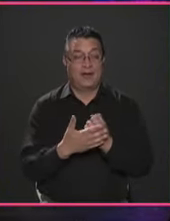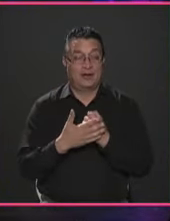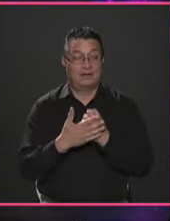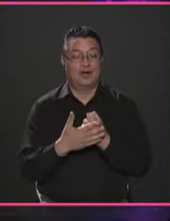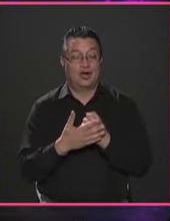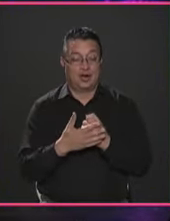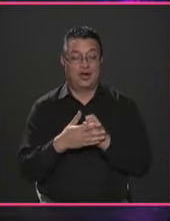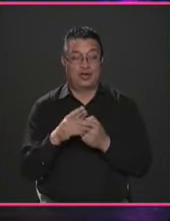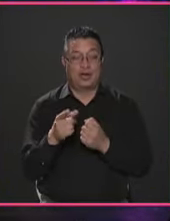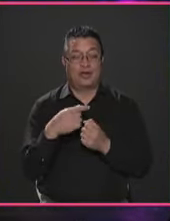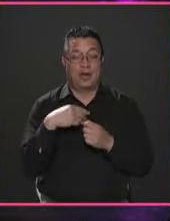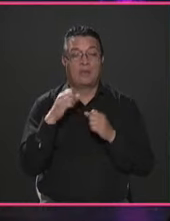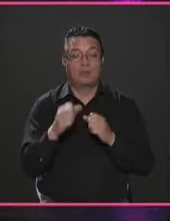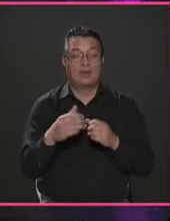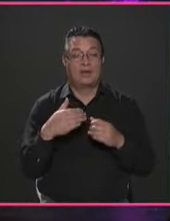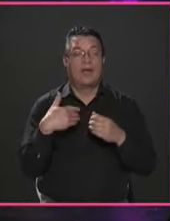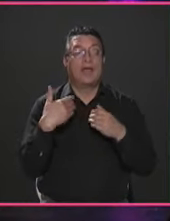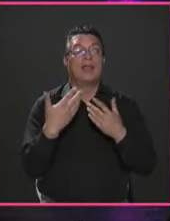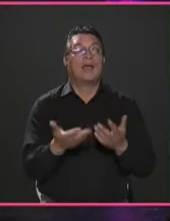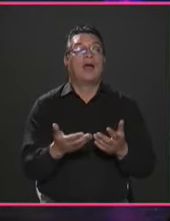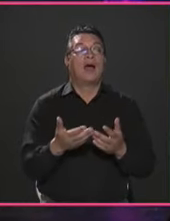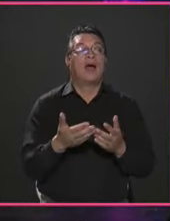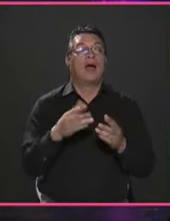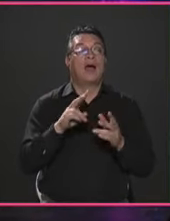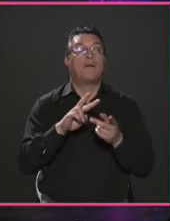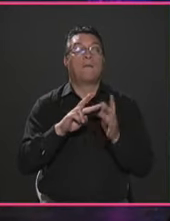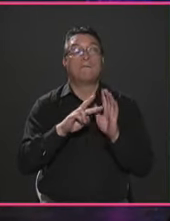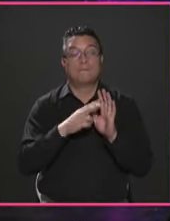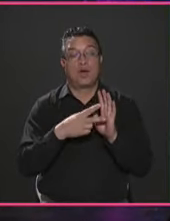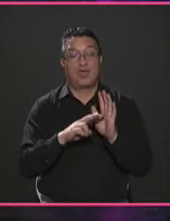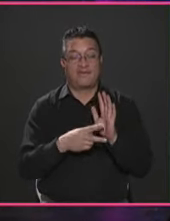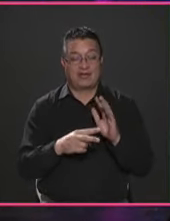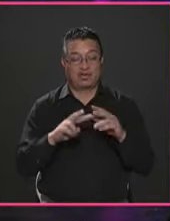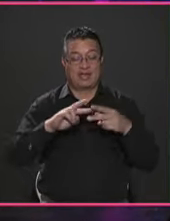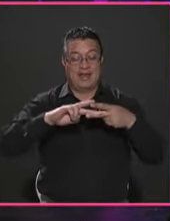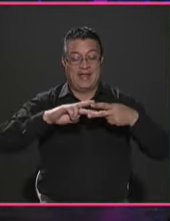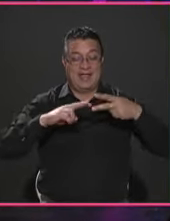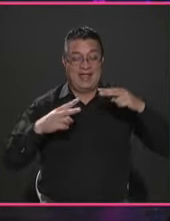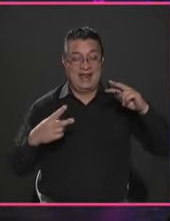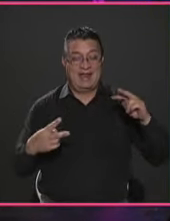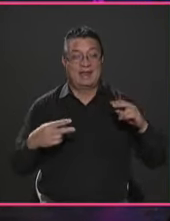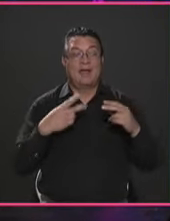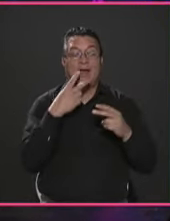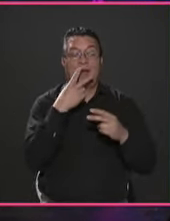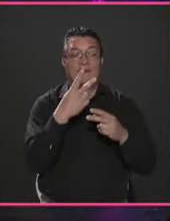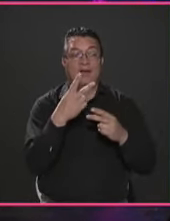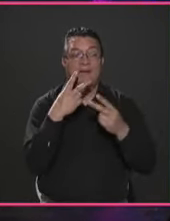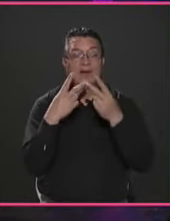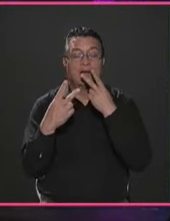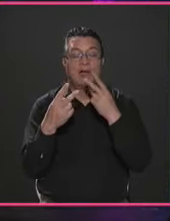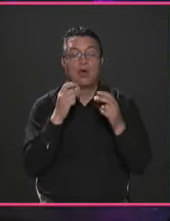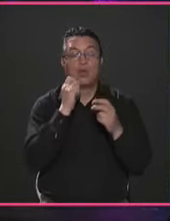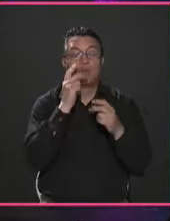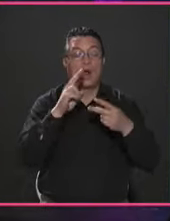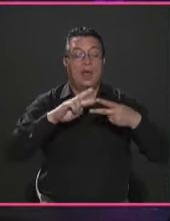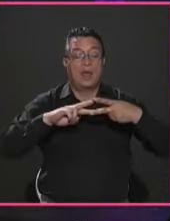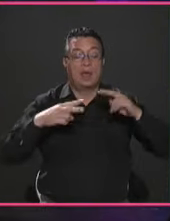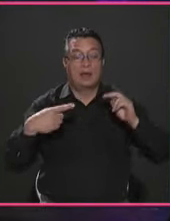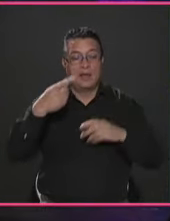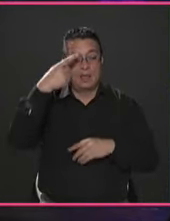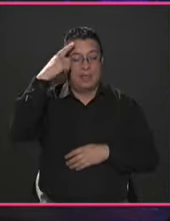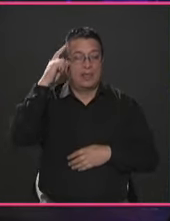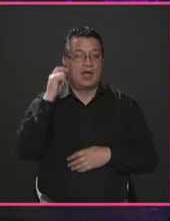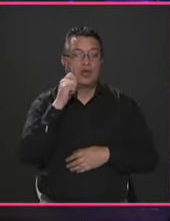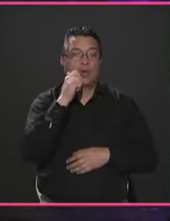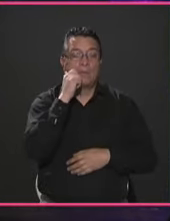colaboradores para generar una modificación genética ver cuáles genes eran dañinos para los humanos los